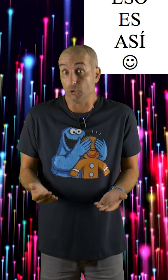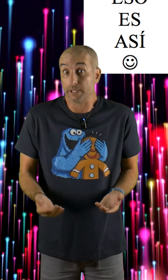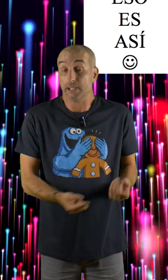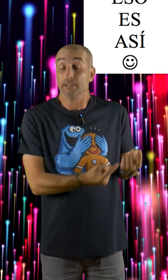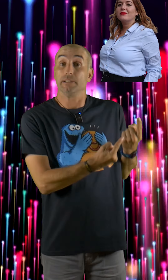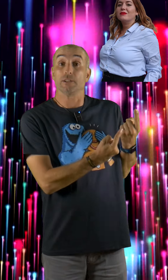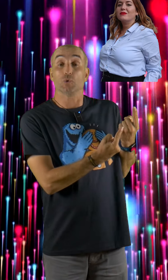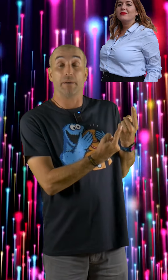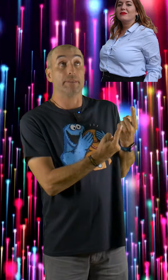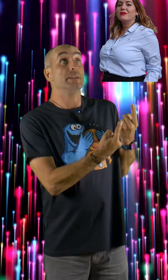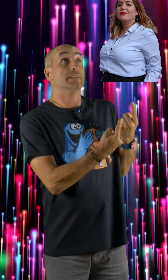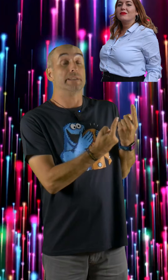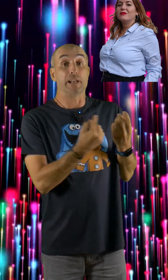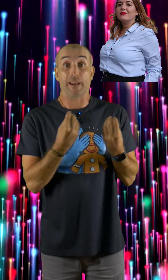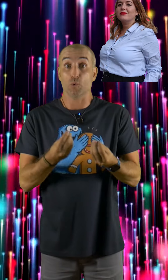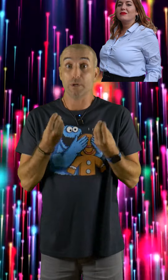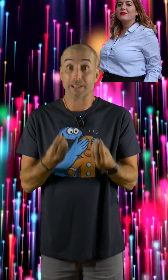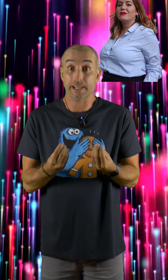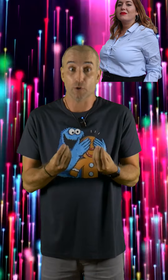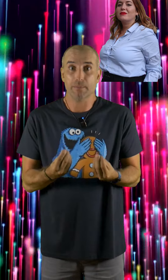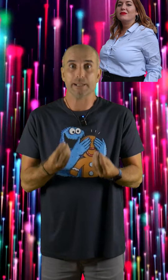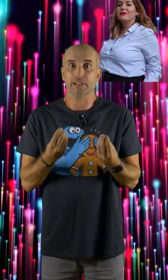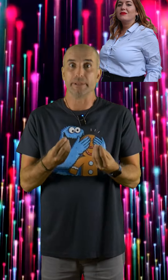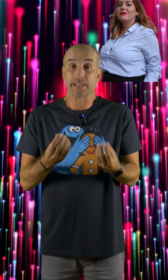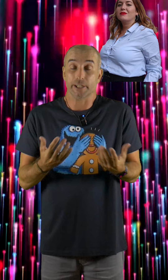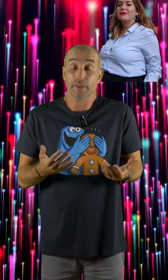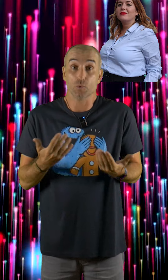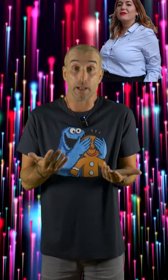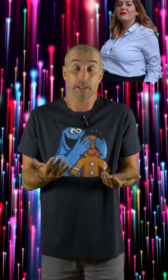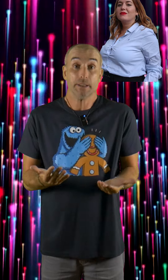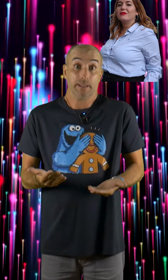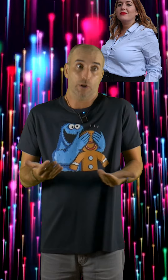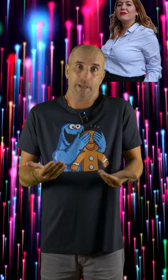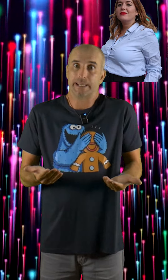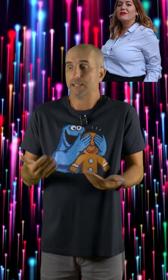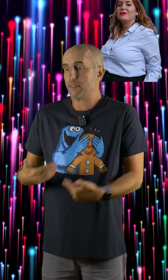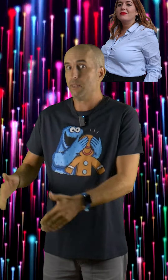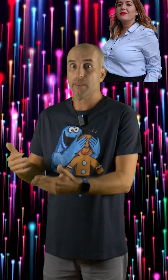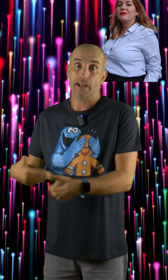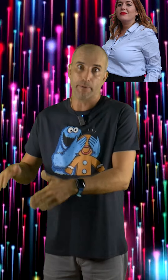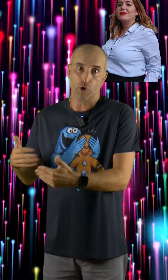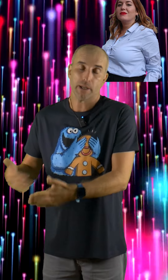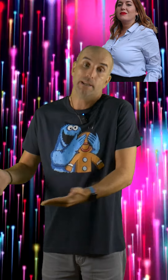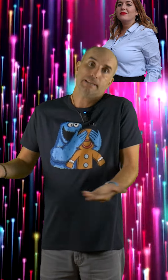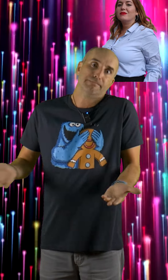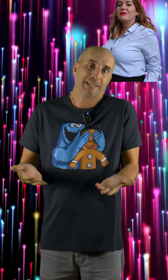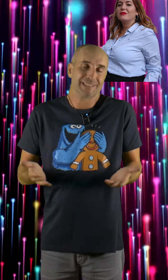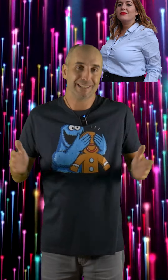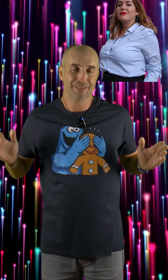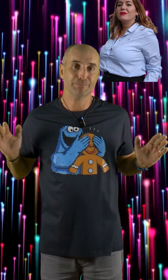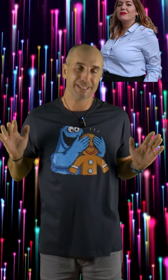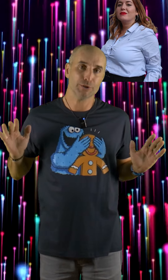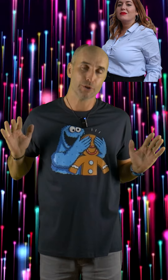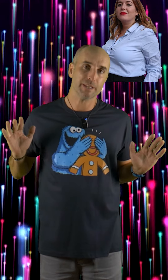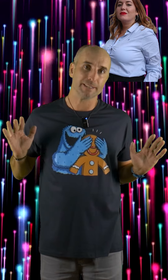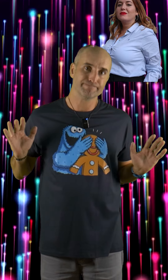Esto es así en su cabecita y en la de alguna charo más del Ministerio de Igualdad, que lo que es la ciencia y la biología las